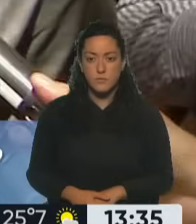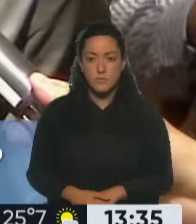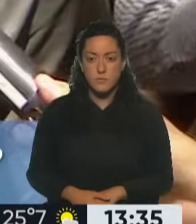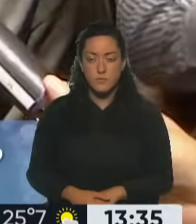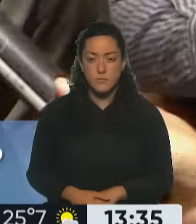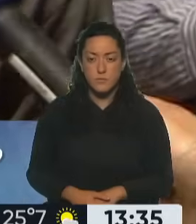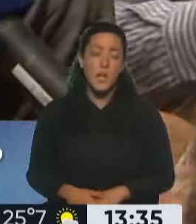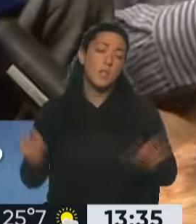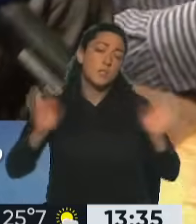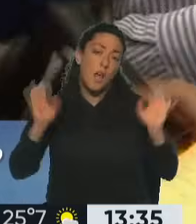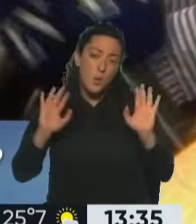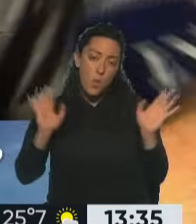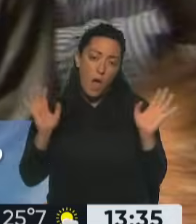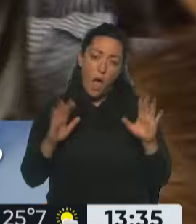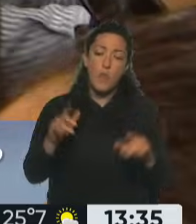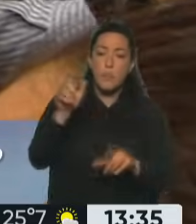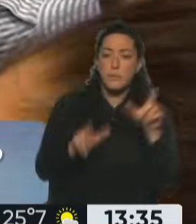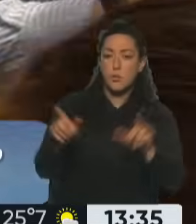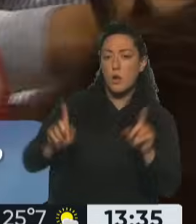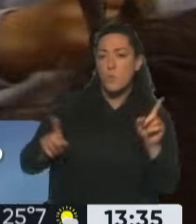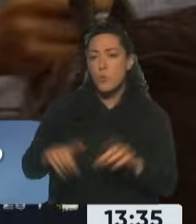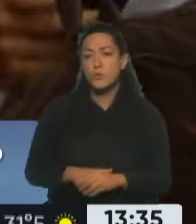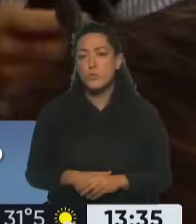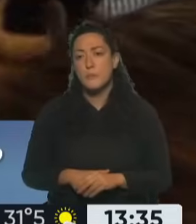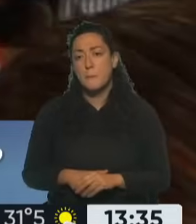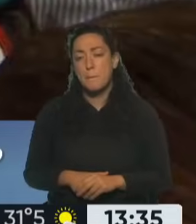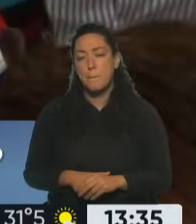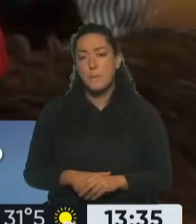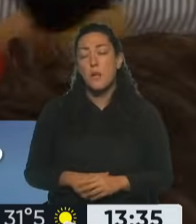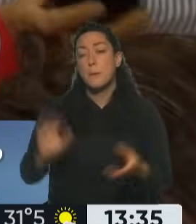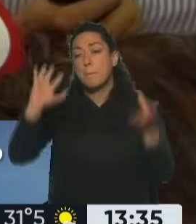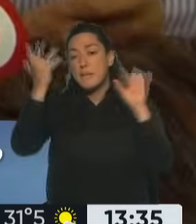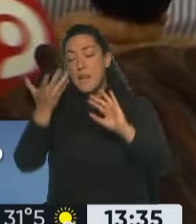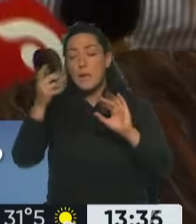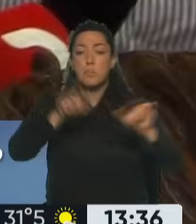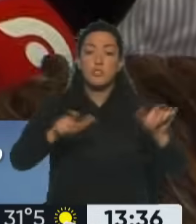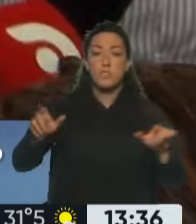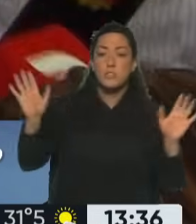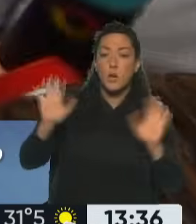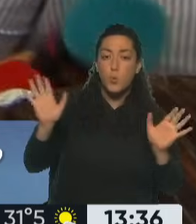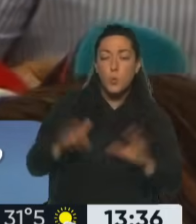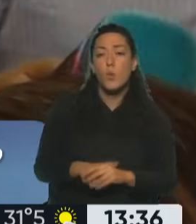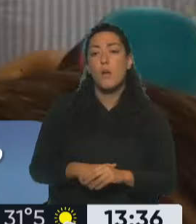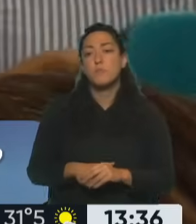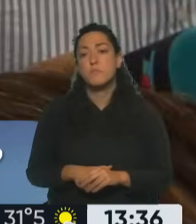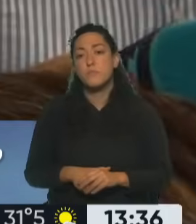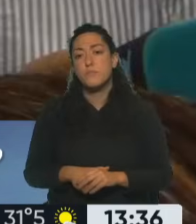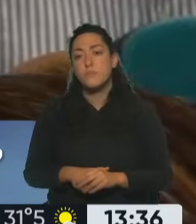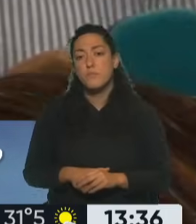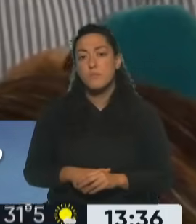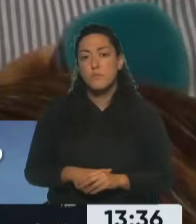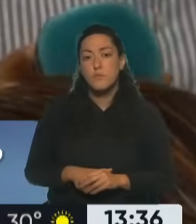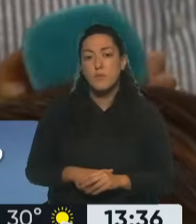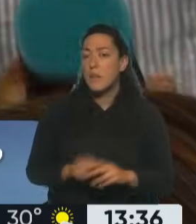Pero ahí está saludando a alguna de las personas. Está entonces Javier Milei saludando junto a Karina. Entonces, ¿van a ir directamente